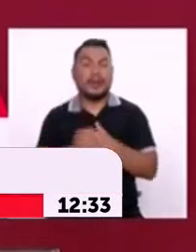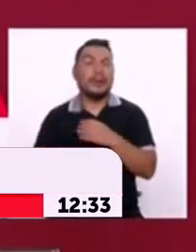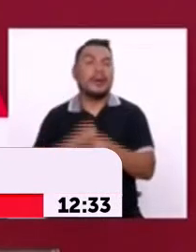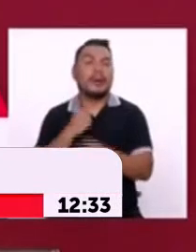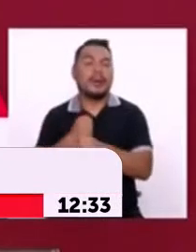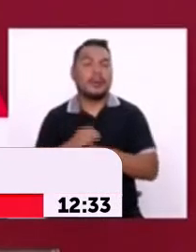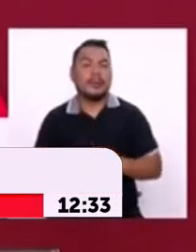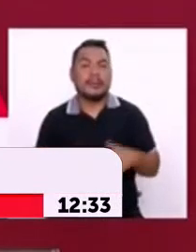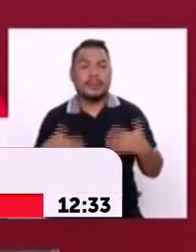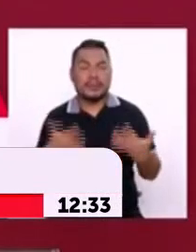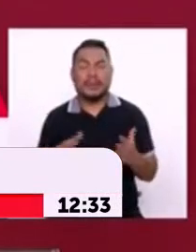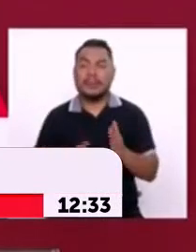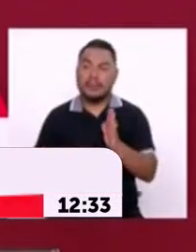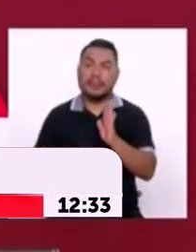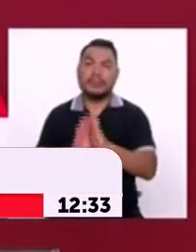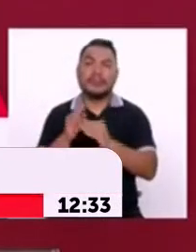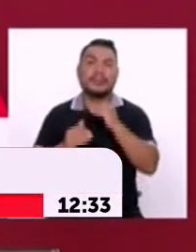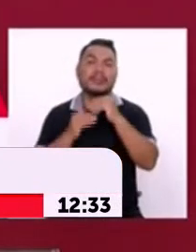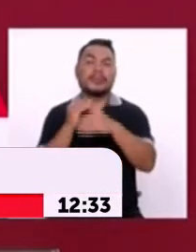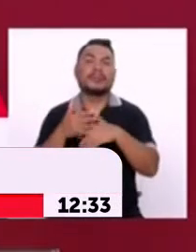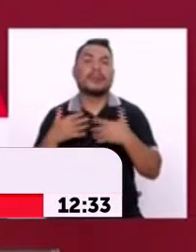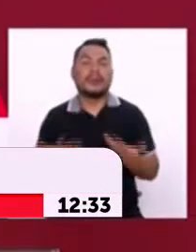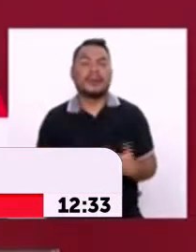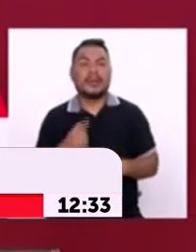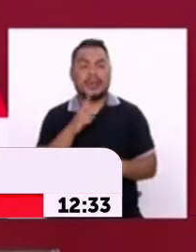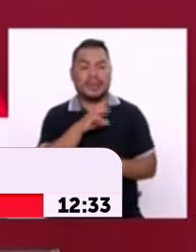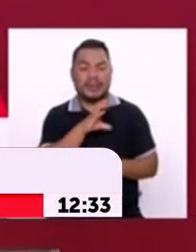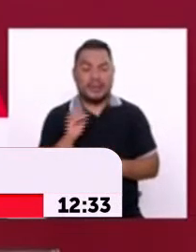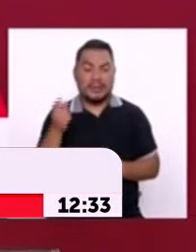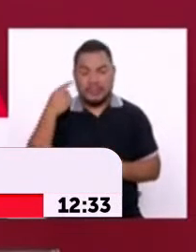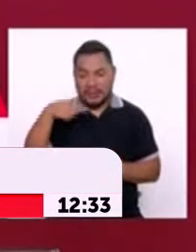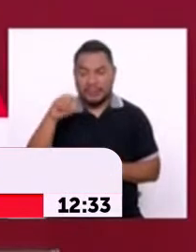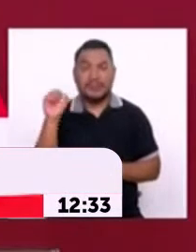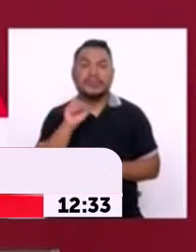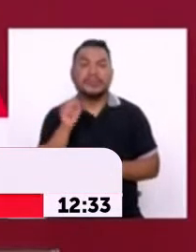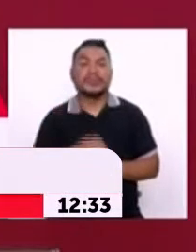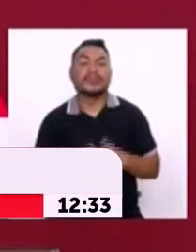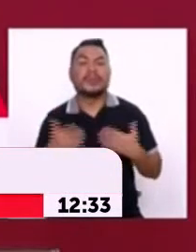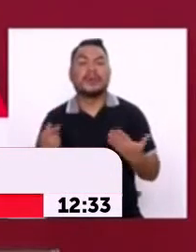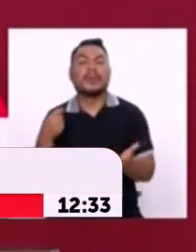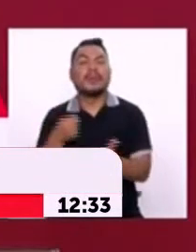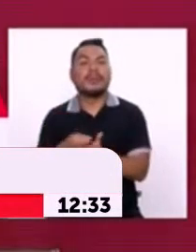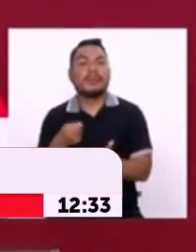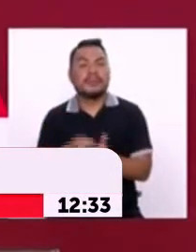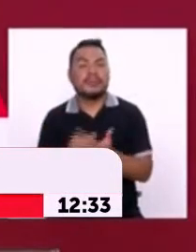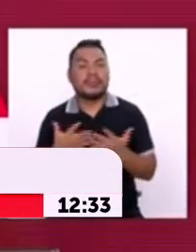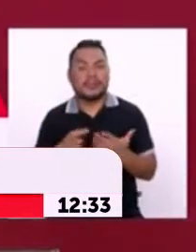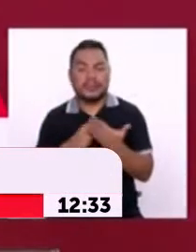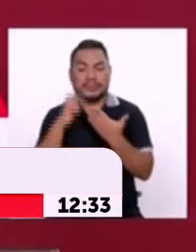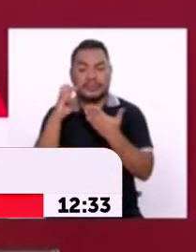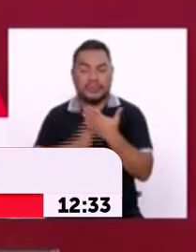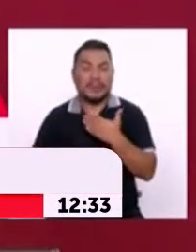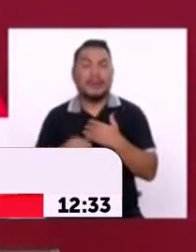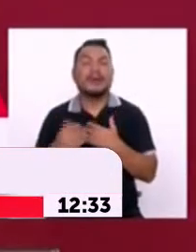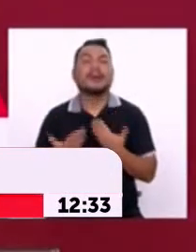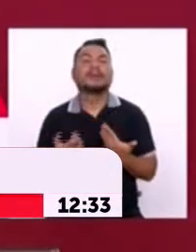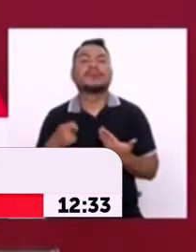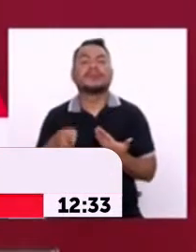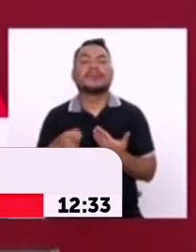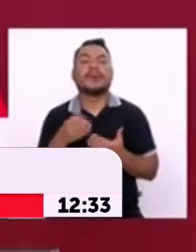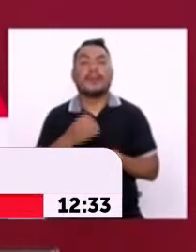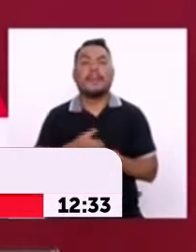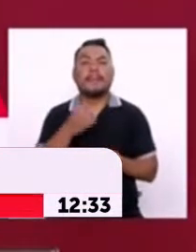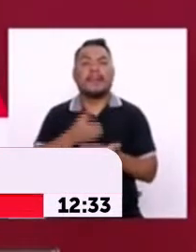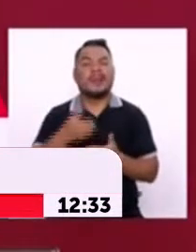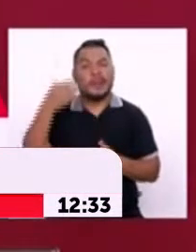Después de años, hemos incrementado en 100 millones de soles el presupuesto del programa de vaso de